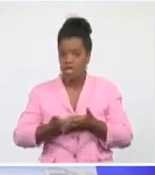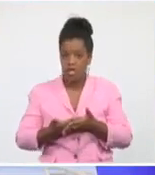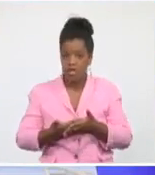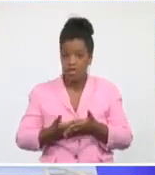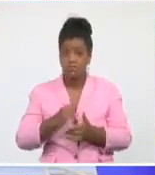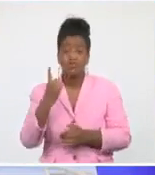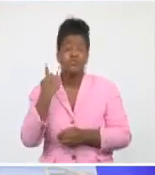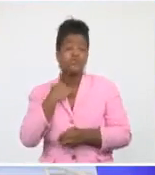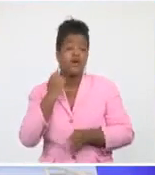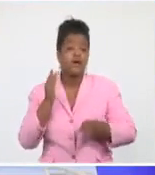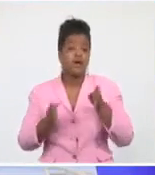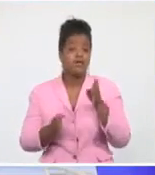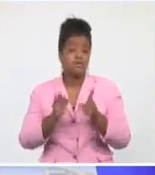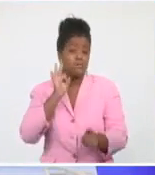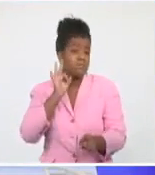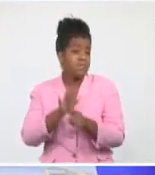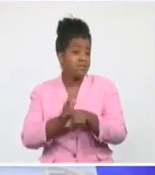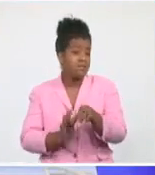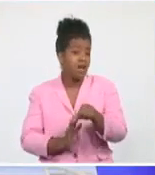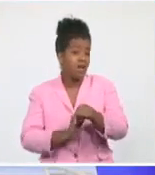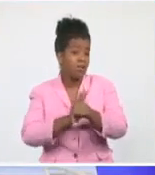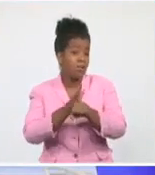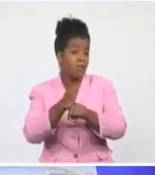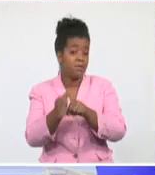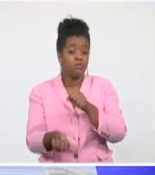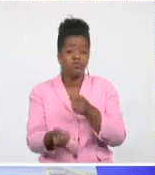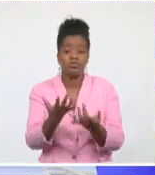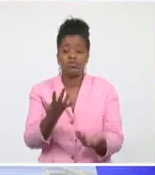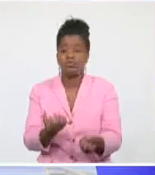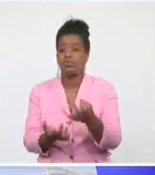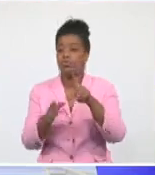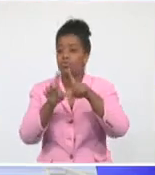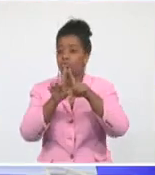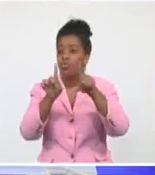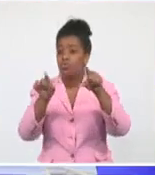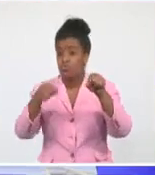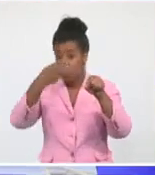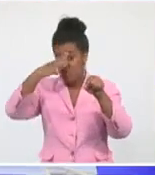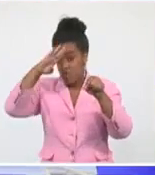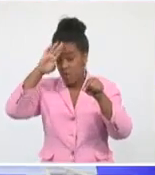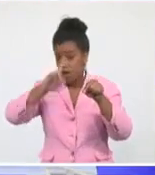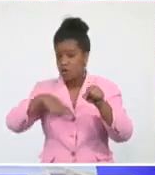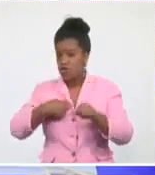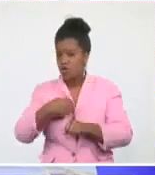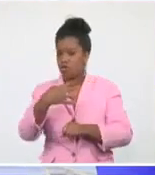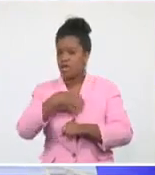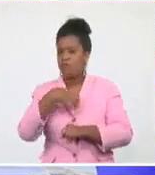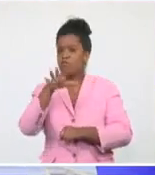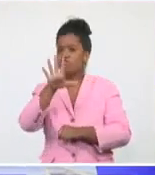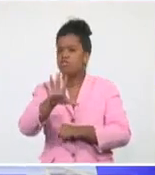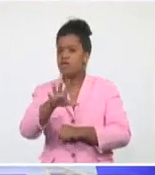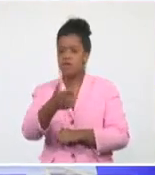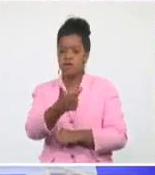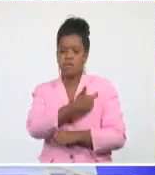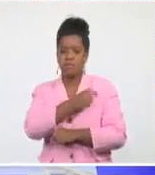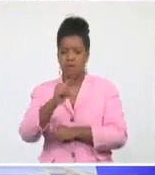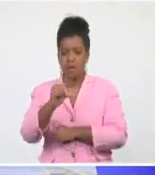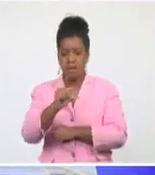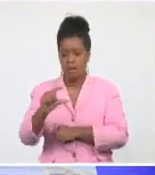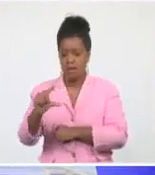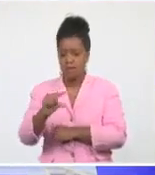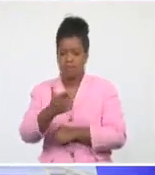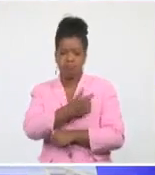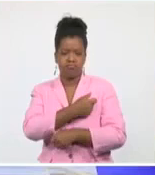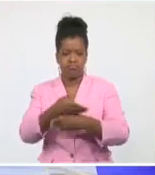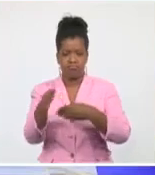año de detectados los primeros casos de COVID-19 en el país, contamos con 5 candidatos vacunales,